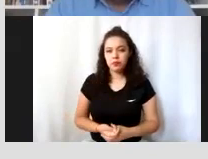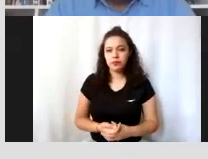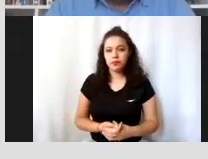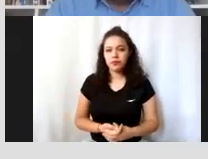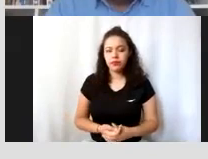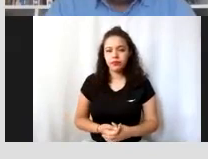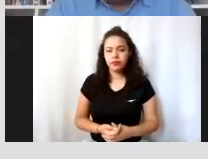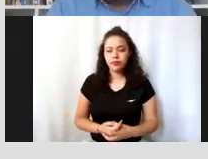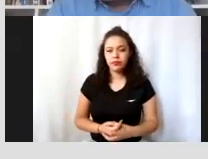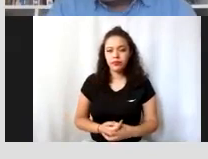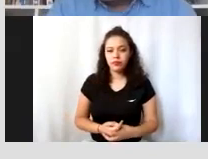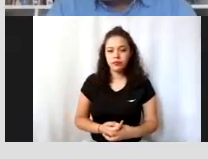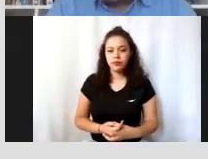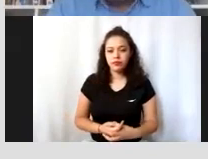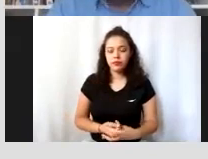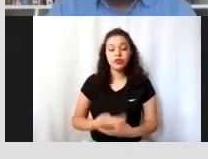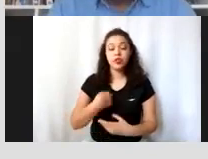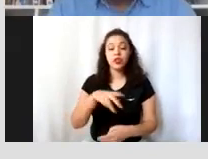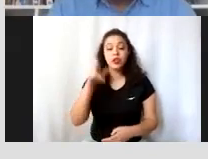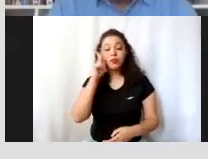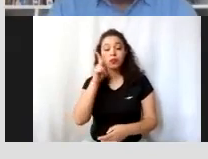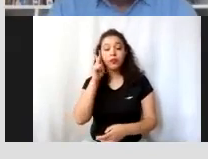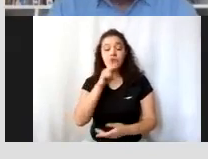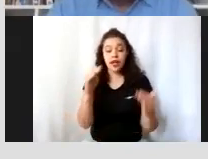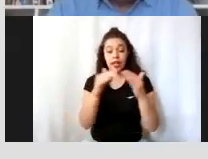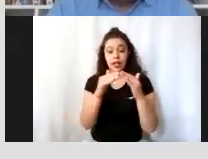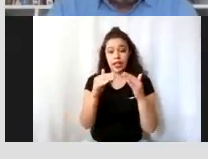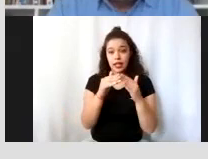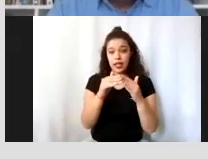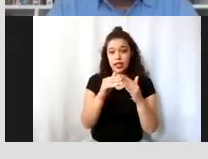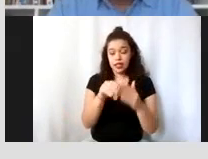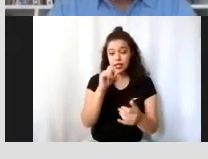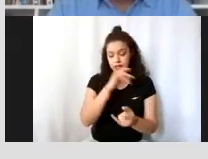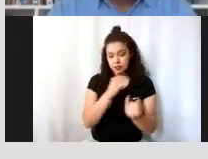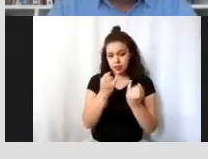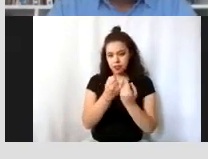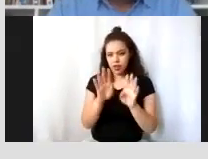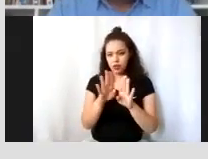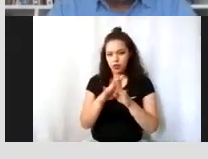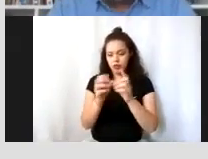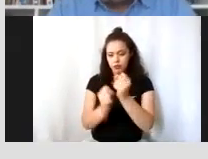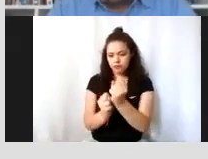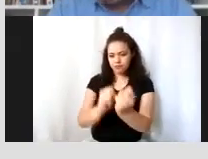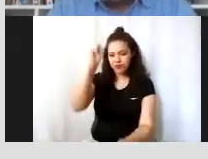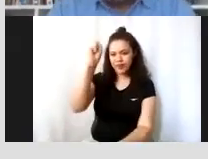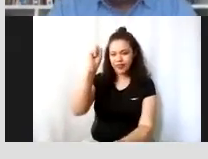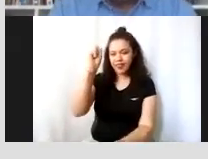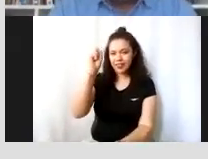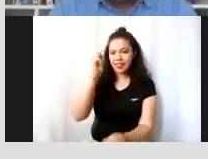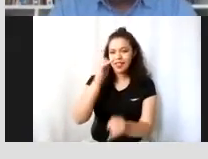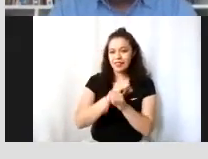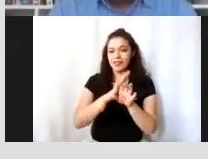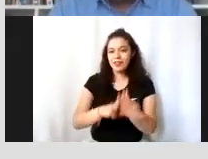que cuando entregamos un comprobante de domicilio, también estamos revelando datos datos